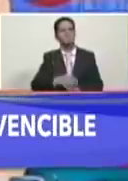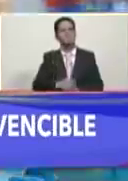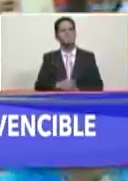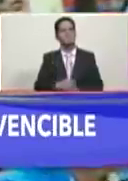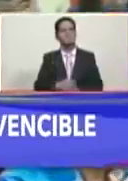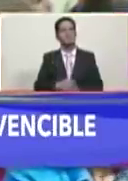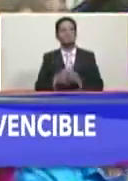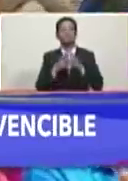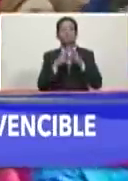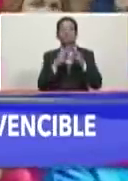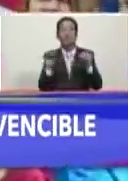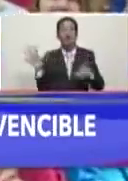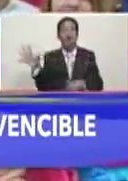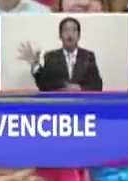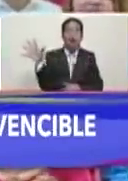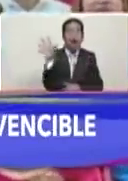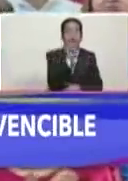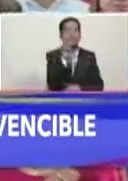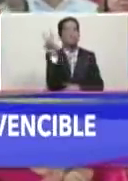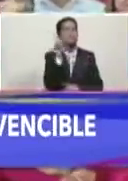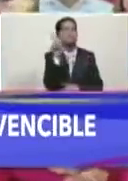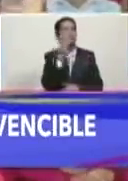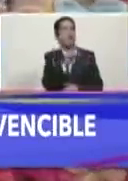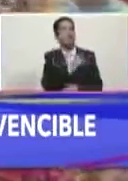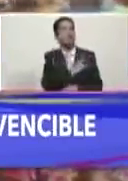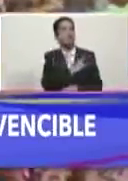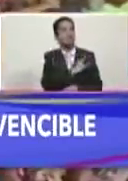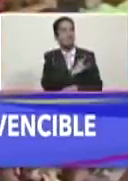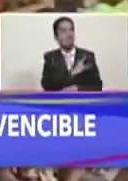Todas las universidades del país.